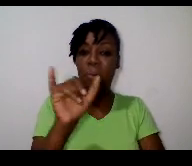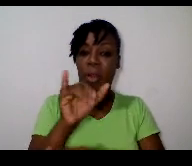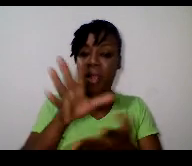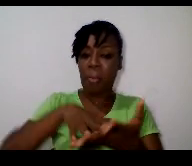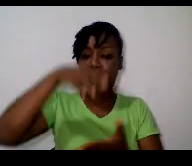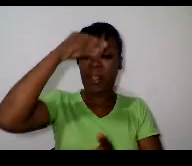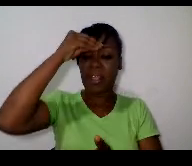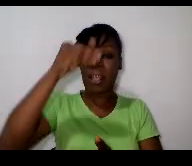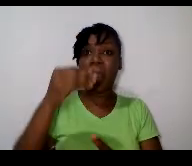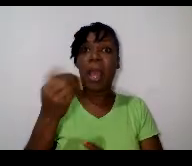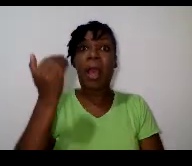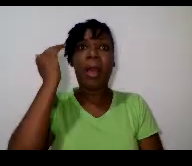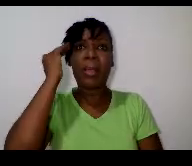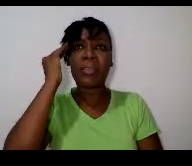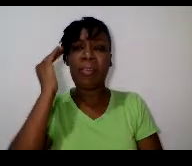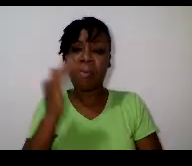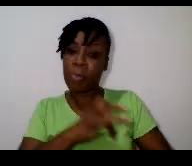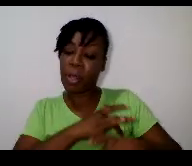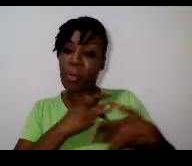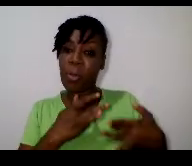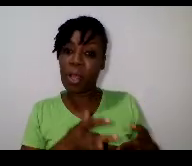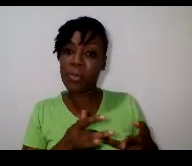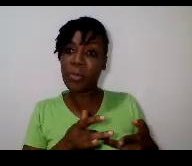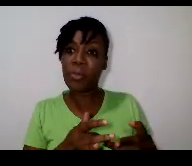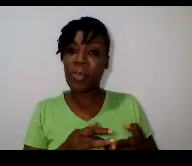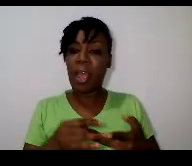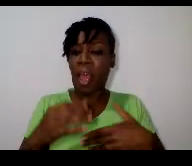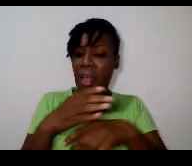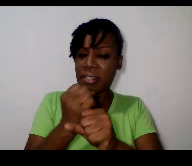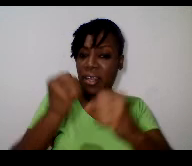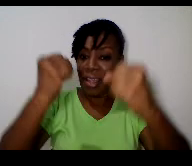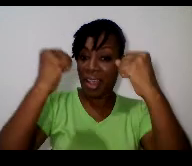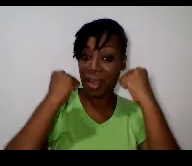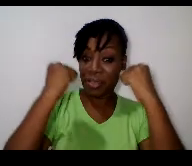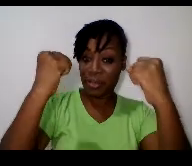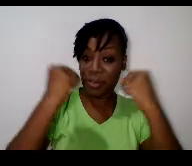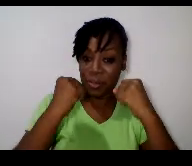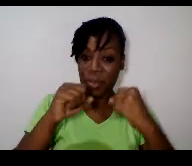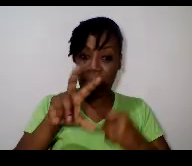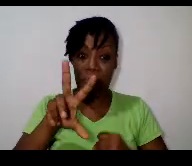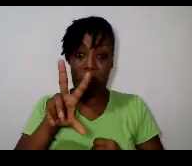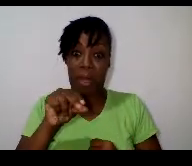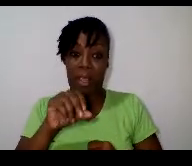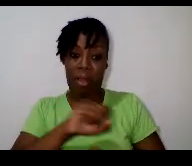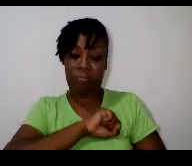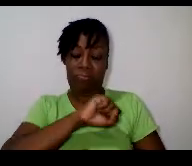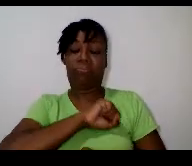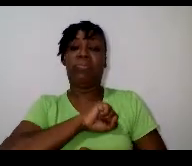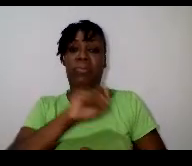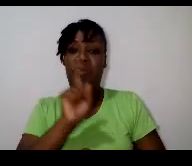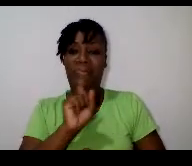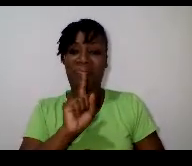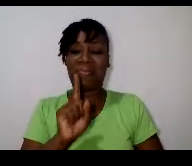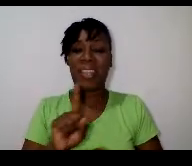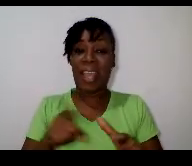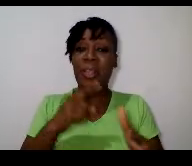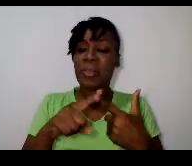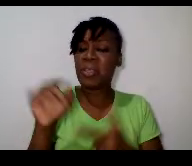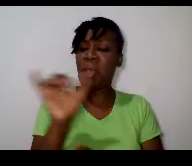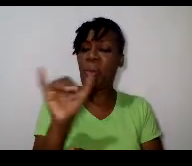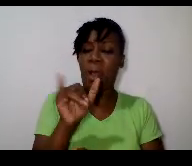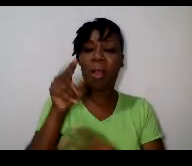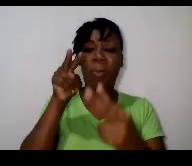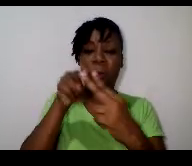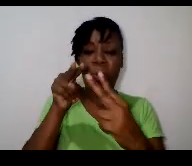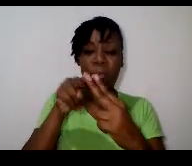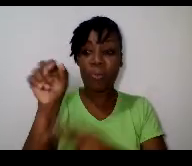corazón, así como sabemos que hay que hacer ejercicios para que esté fuerte y prevenir un infarto, o así como conocemos de otros órganos, del